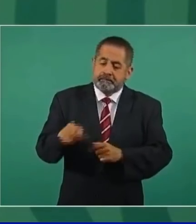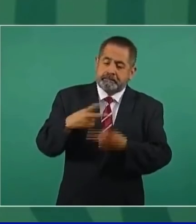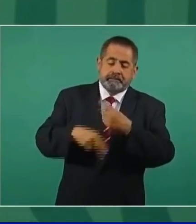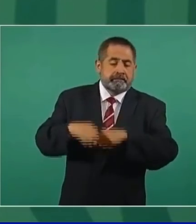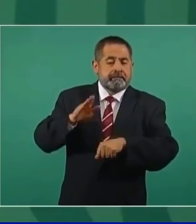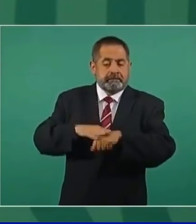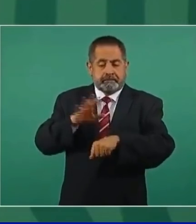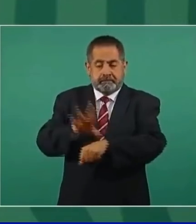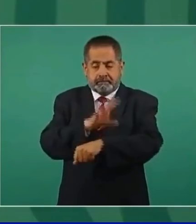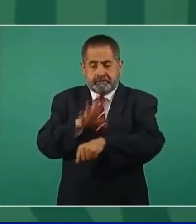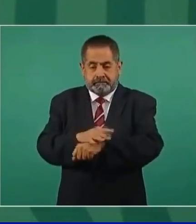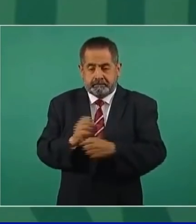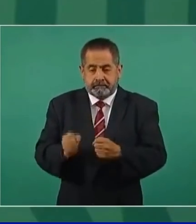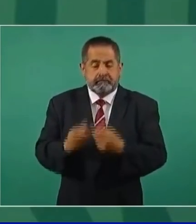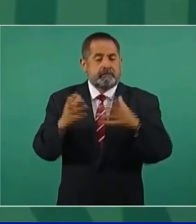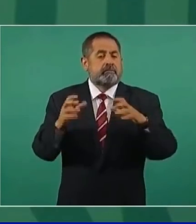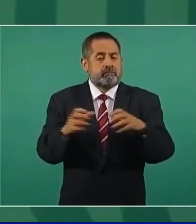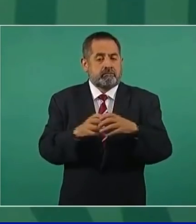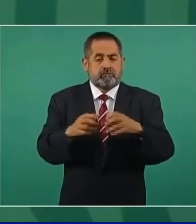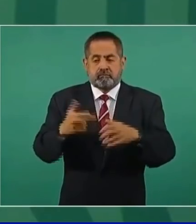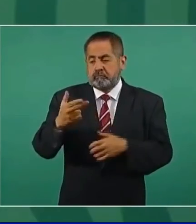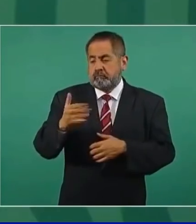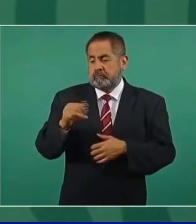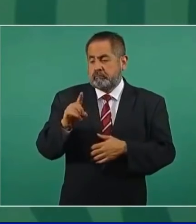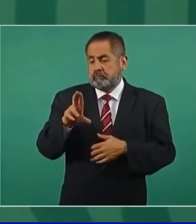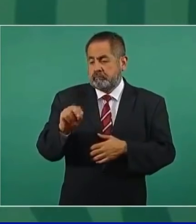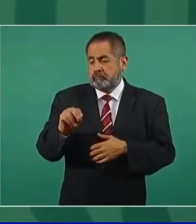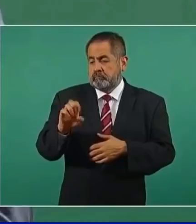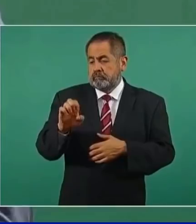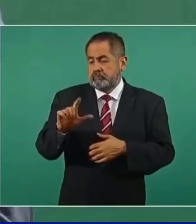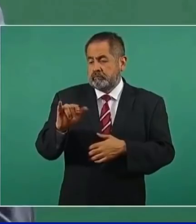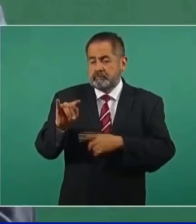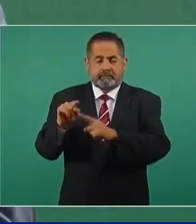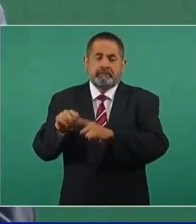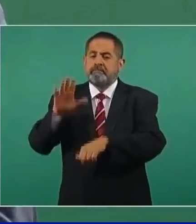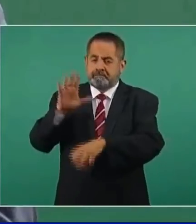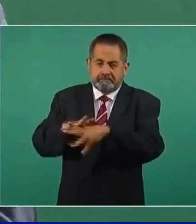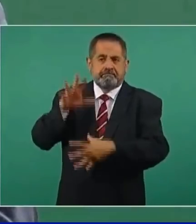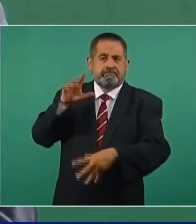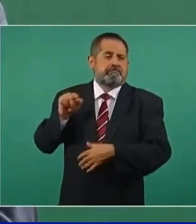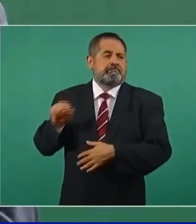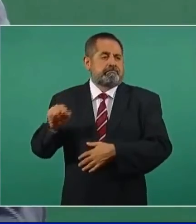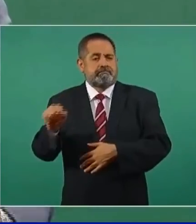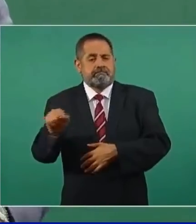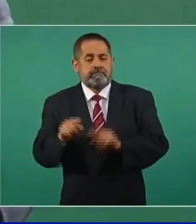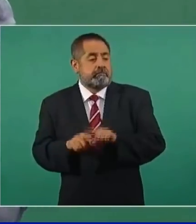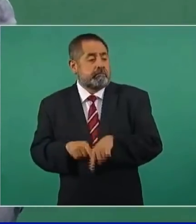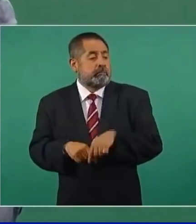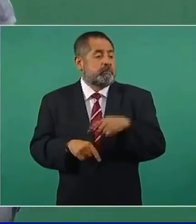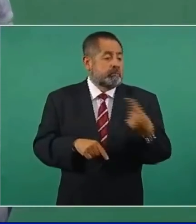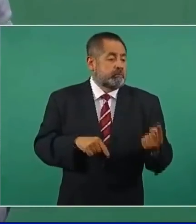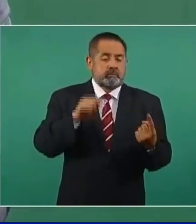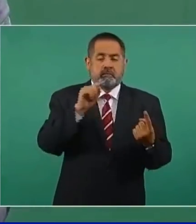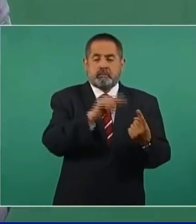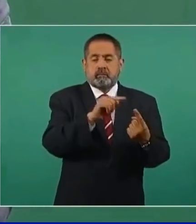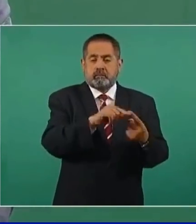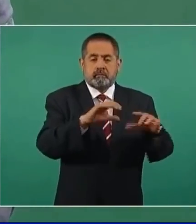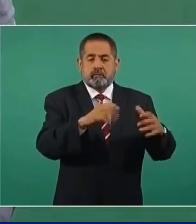que se produce con hidroeléctricas que la energía que se produce con